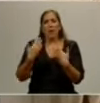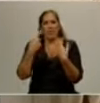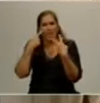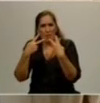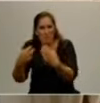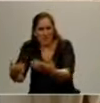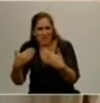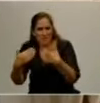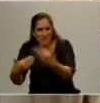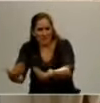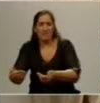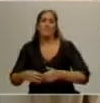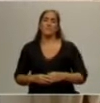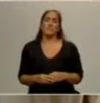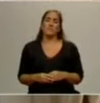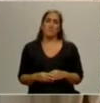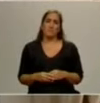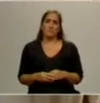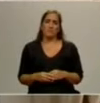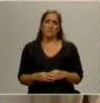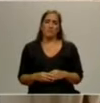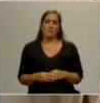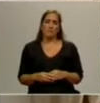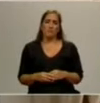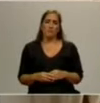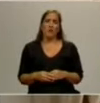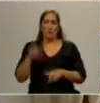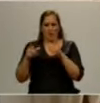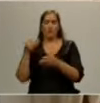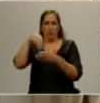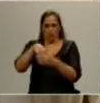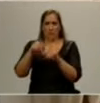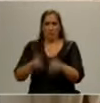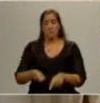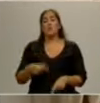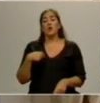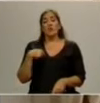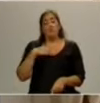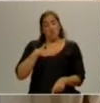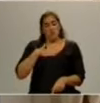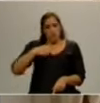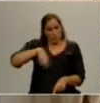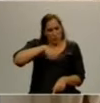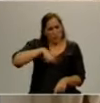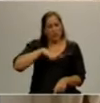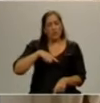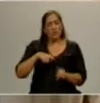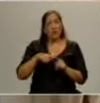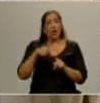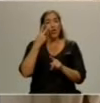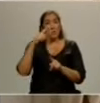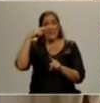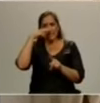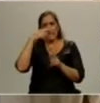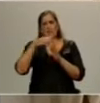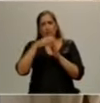investigación. Nosotros, por otra parte, comenzamos intensamente, sobre todo a partir de 2007,